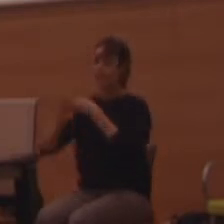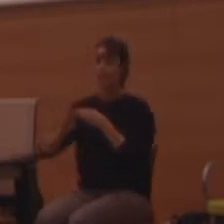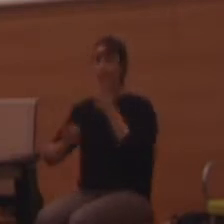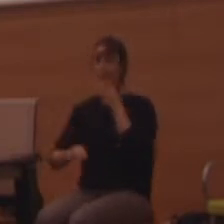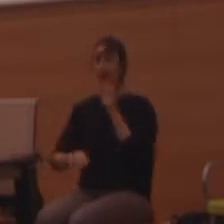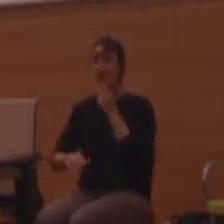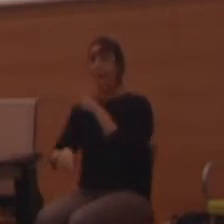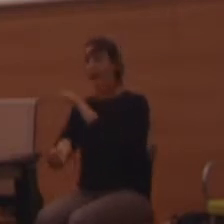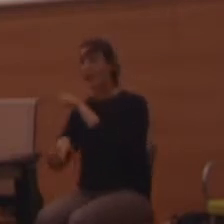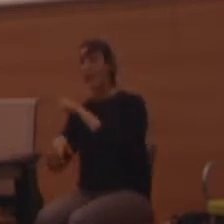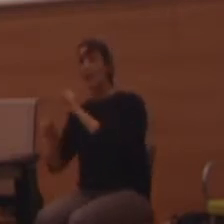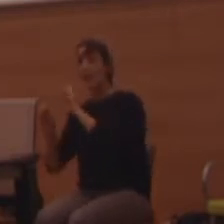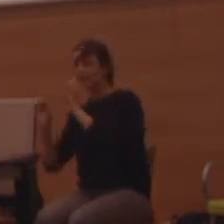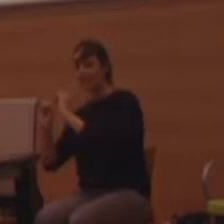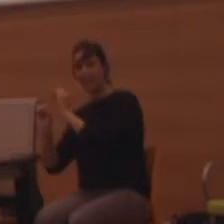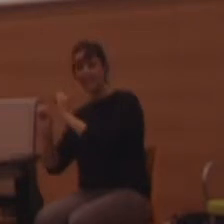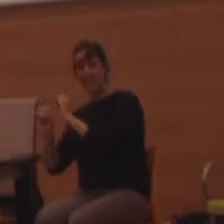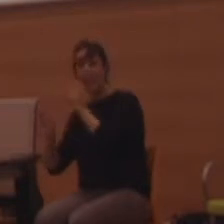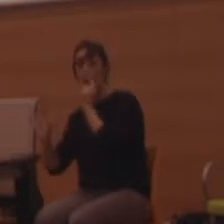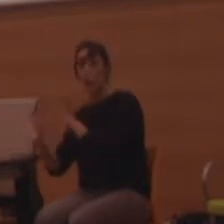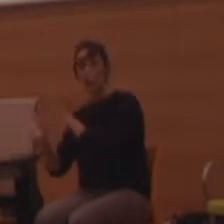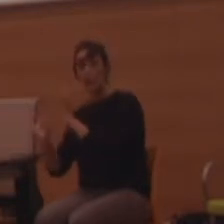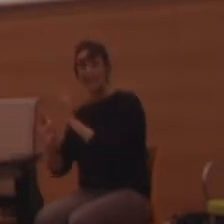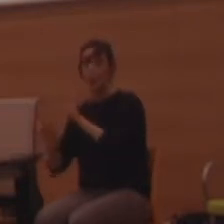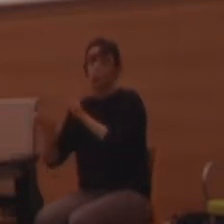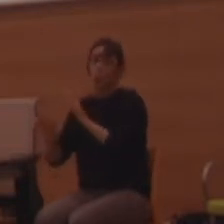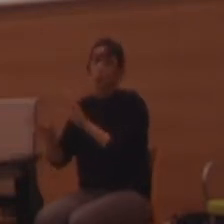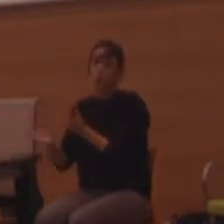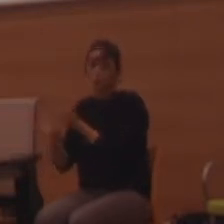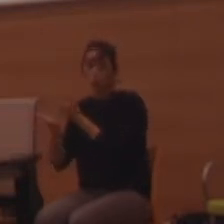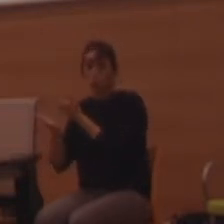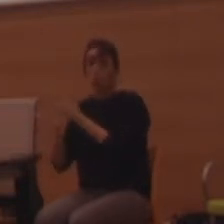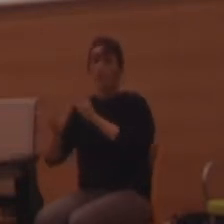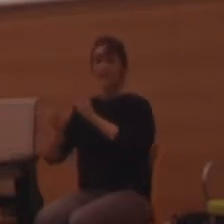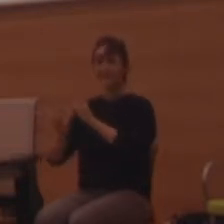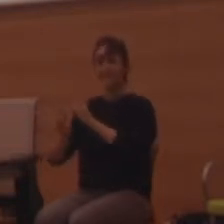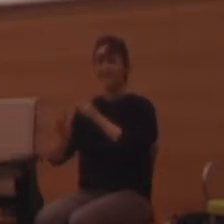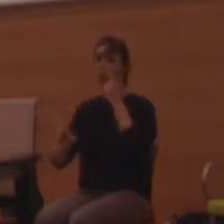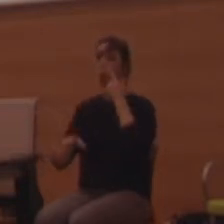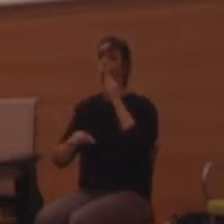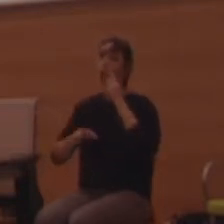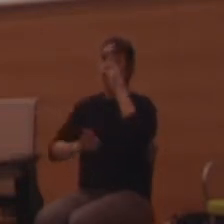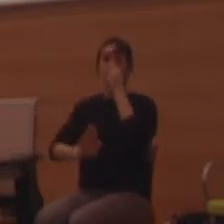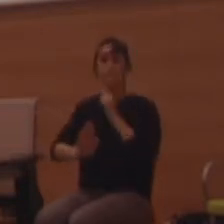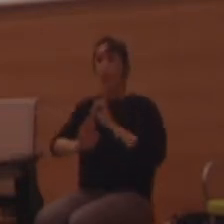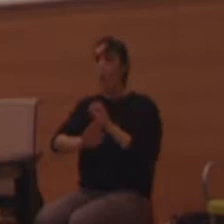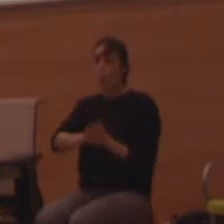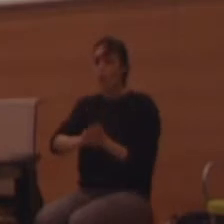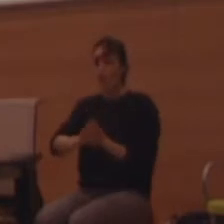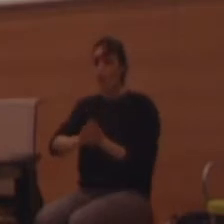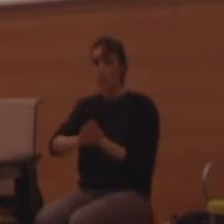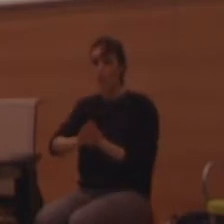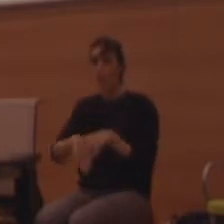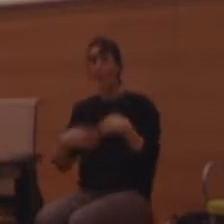bajo riesgo, riesgo aumentado, alto riesgo o pie ulcerado. Tenemos 4 niveles. En